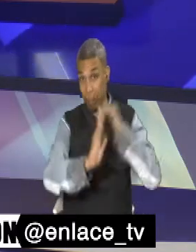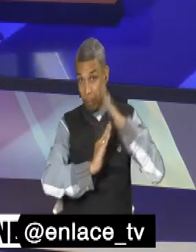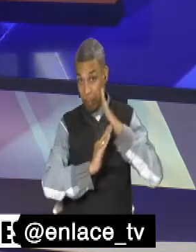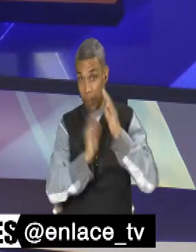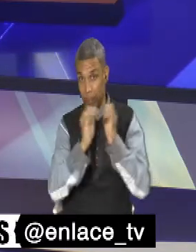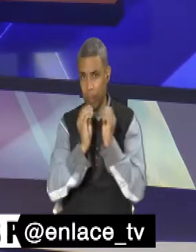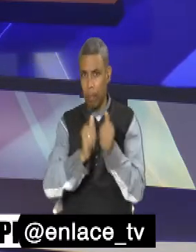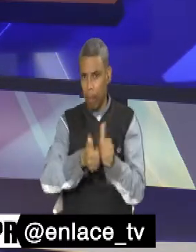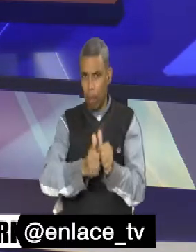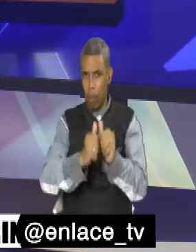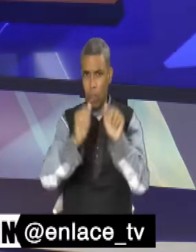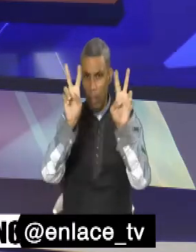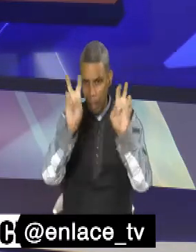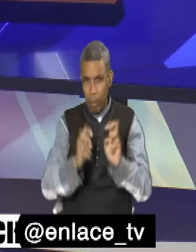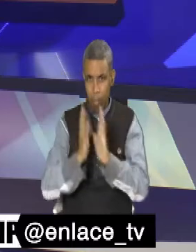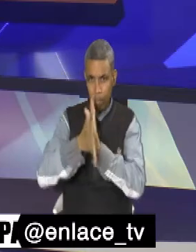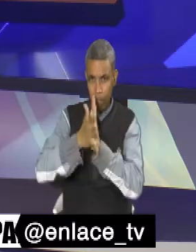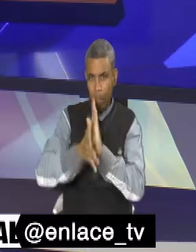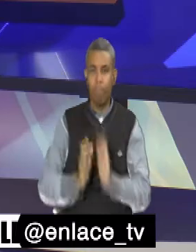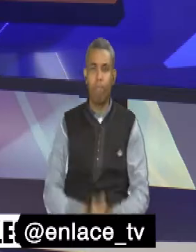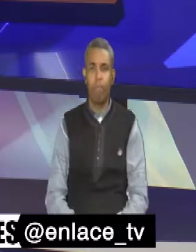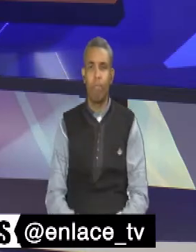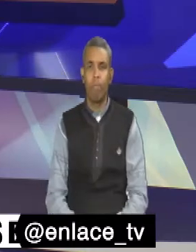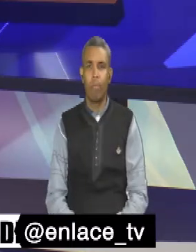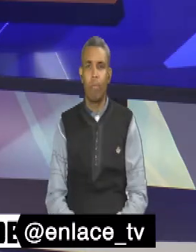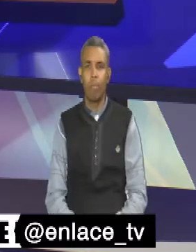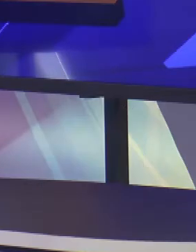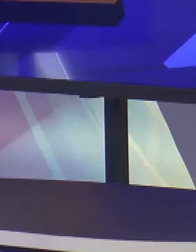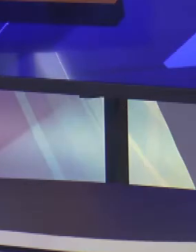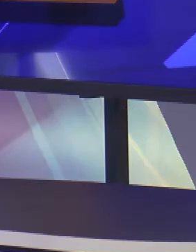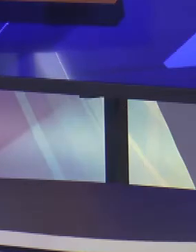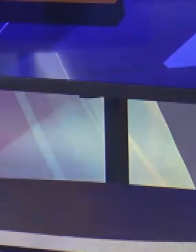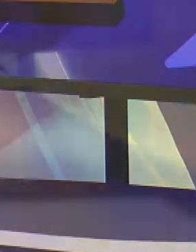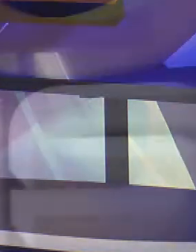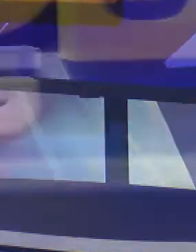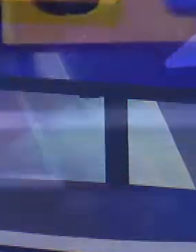regresar toda la información deportiva en Enlace Noticias.